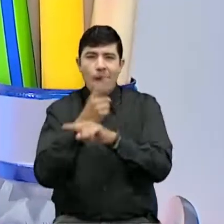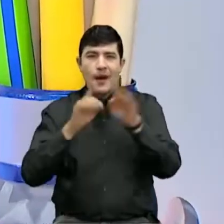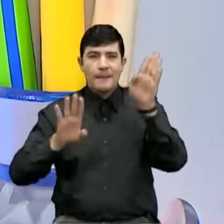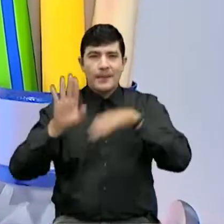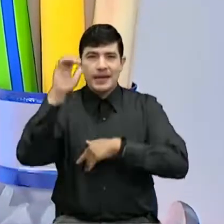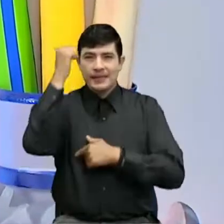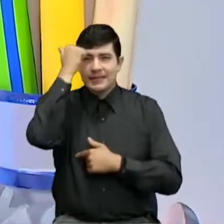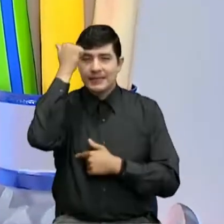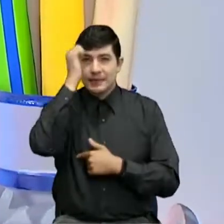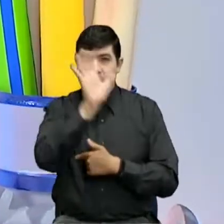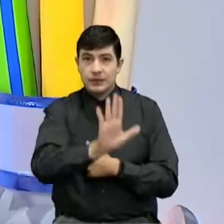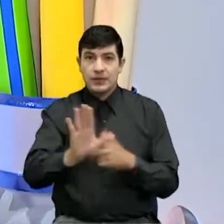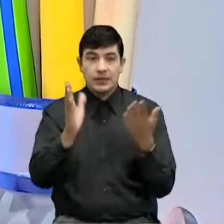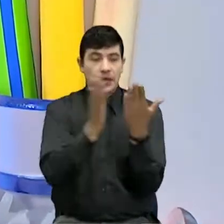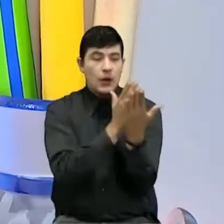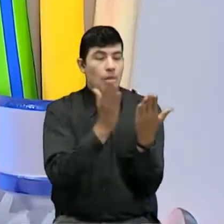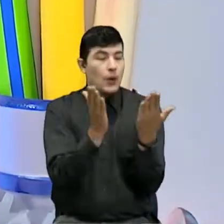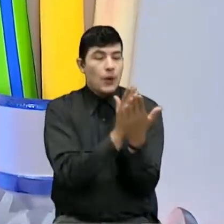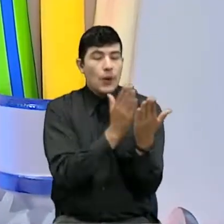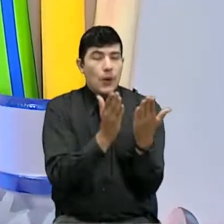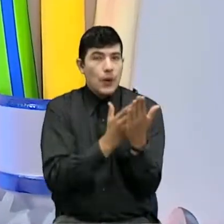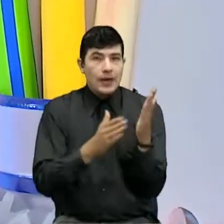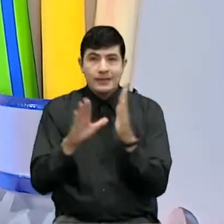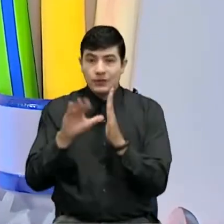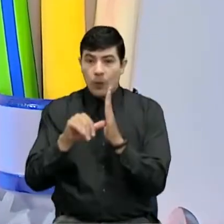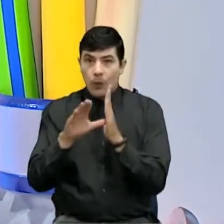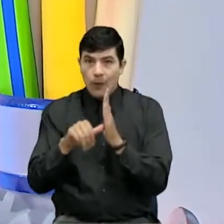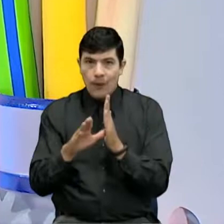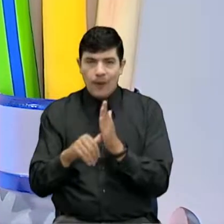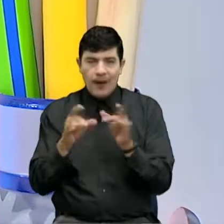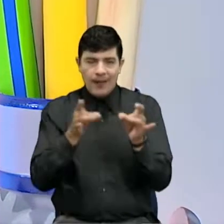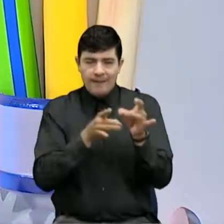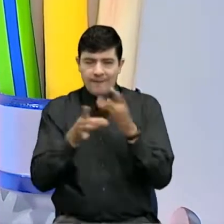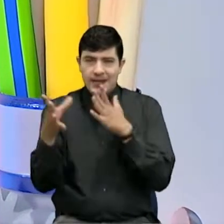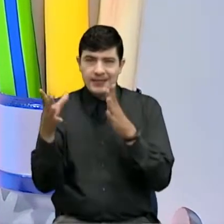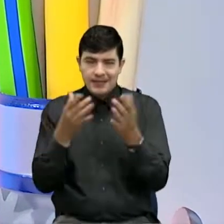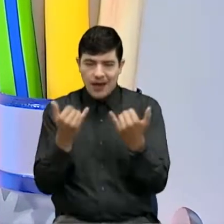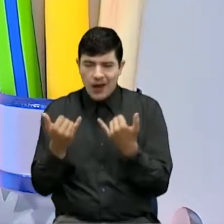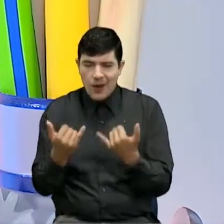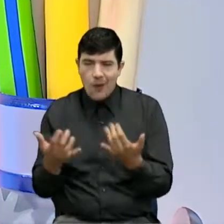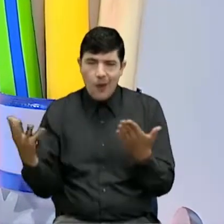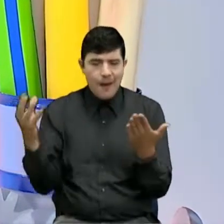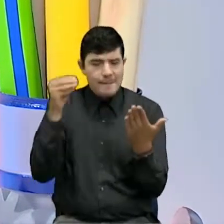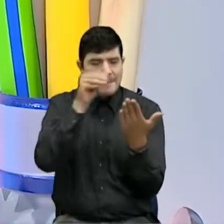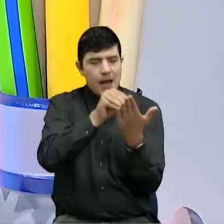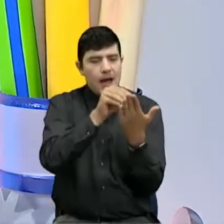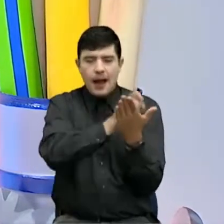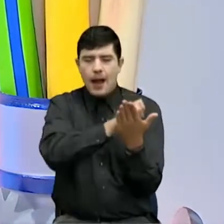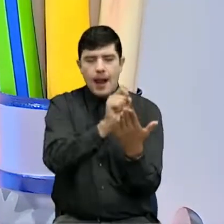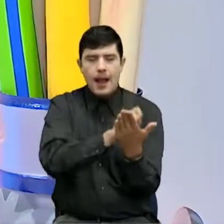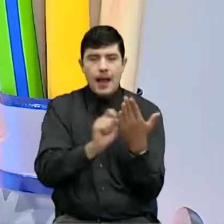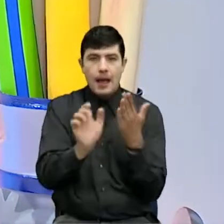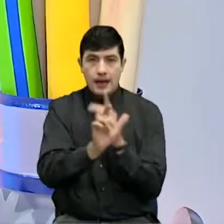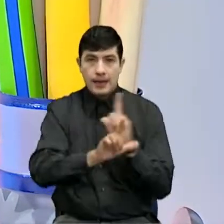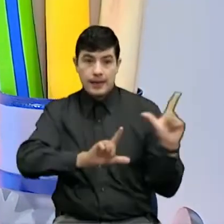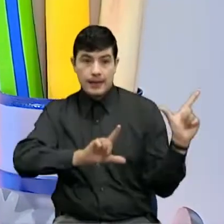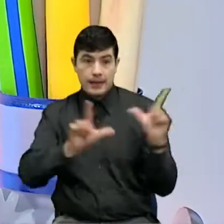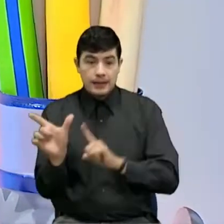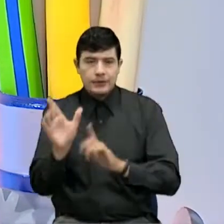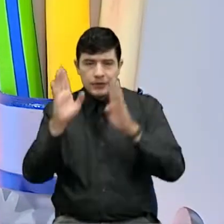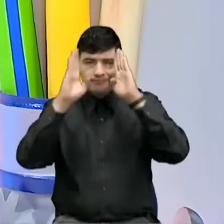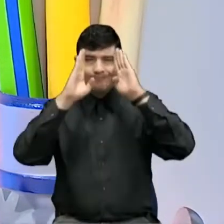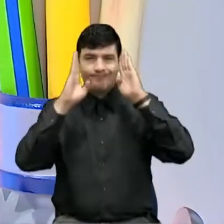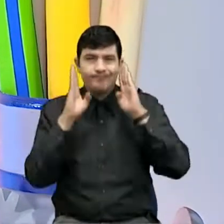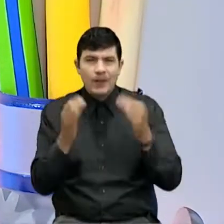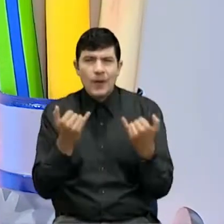Presente Profe. Saquen su cuaderno desde ya de Ciencias Sociales, coloquen la fecha del día de hoy y por supuesto estén muy atentos a ver